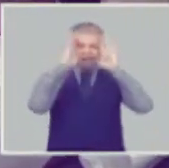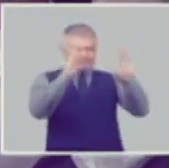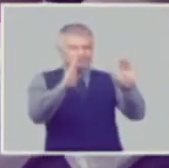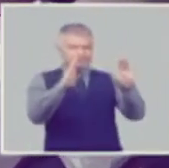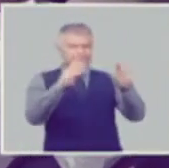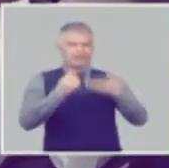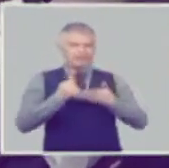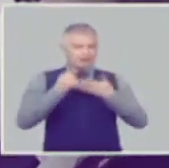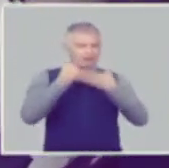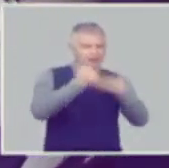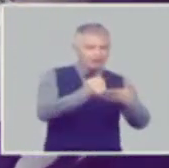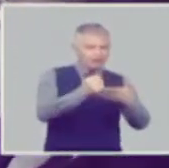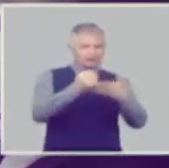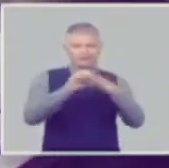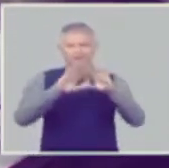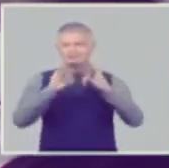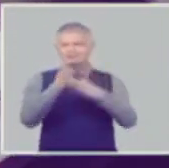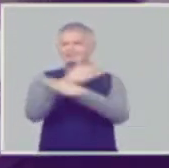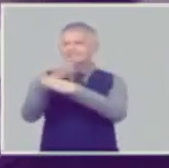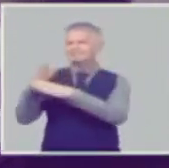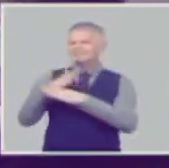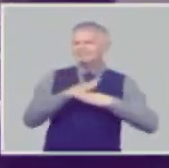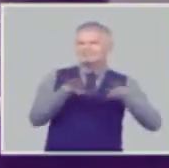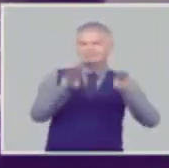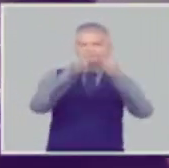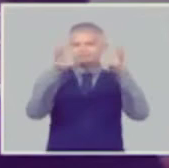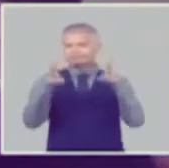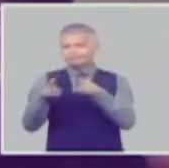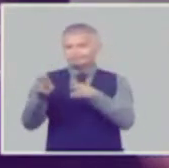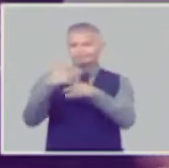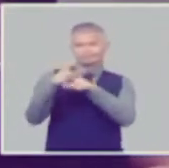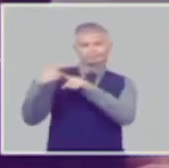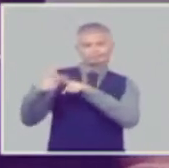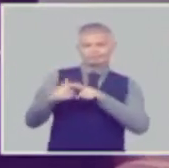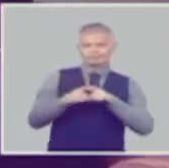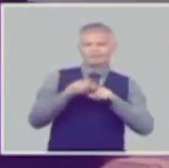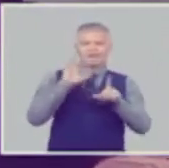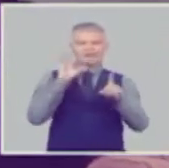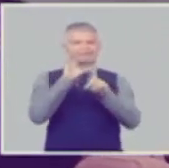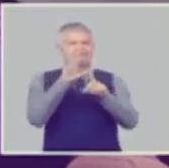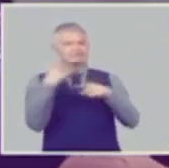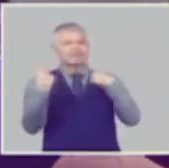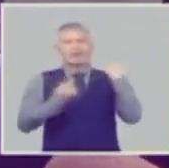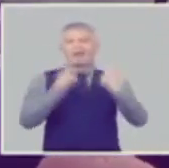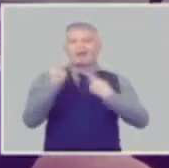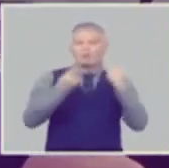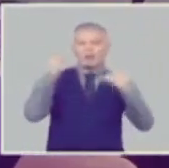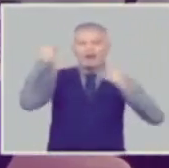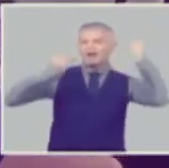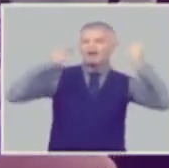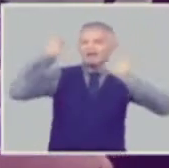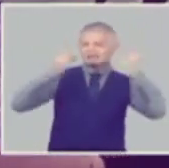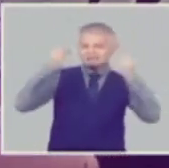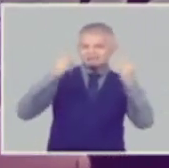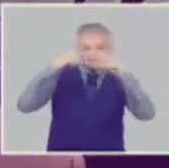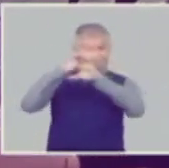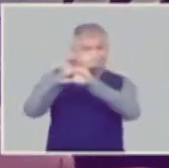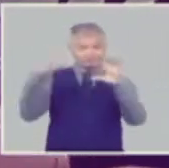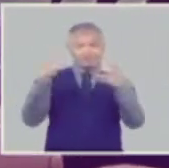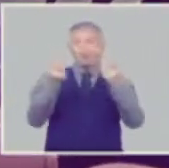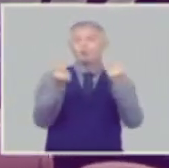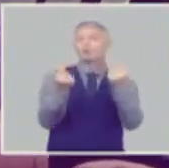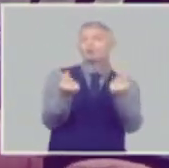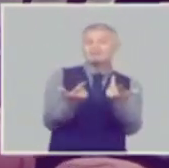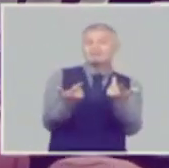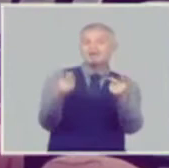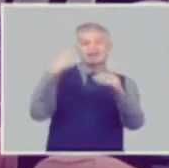aportando desde las plataformas digitales con agudeza crítica a los análisis científicos que también desde la economía y las ciencias